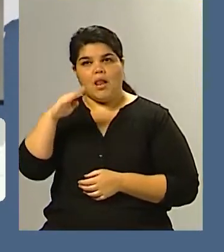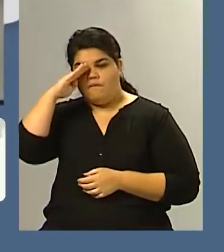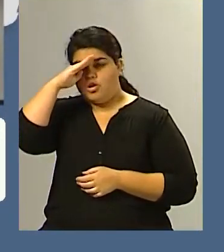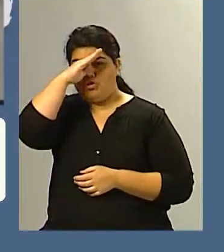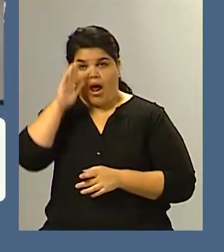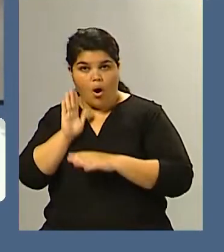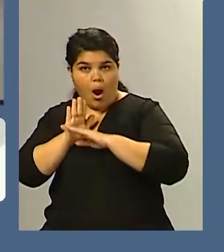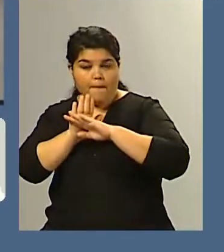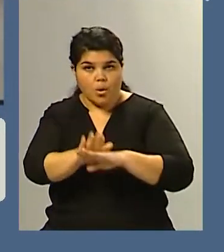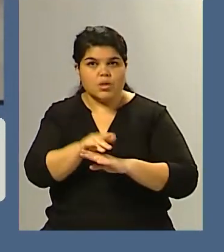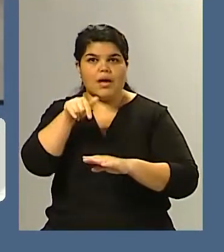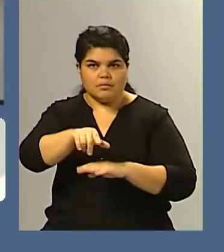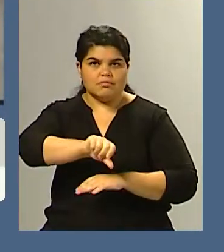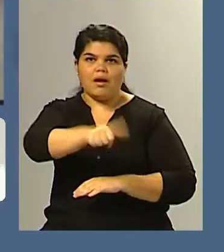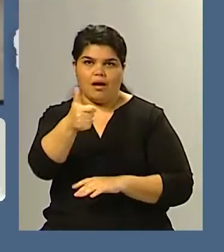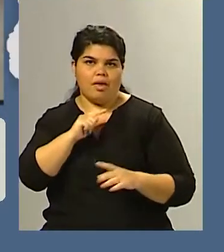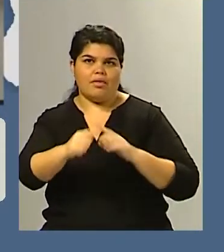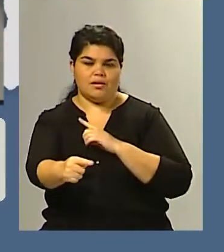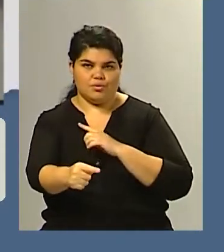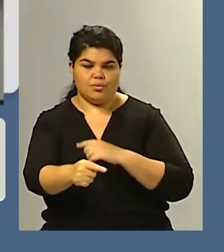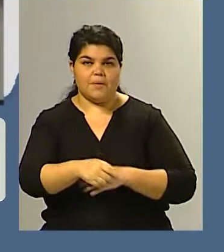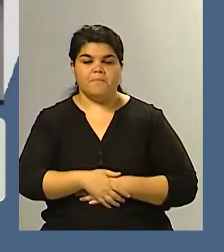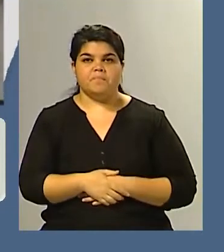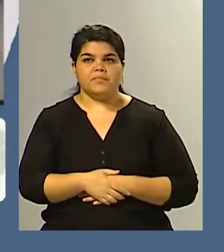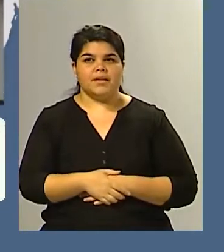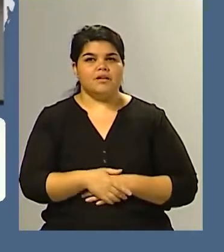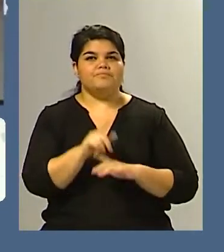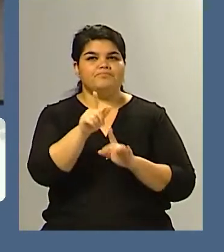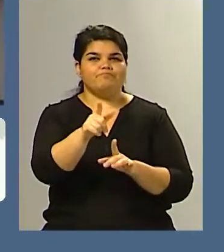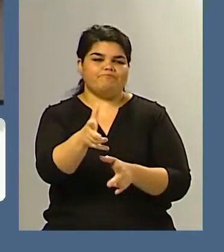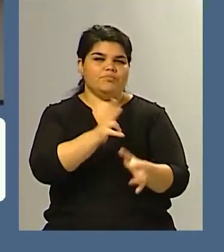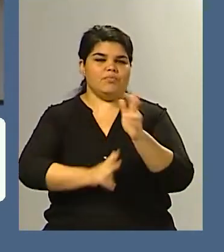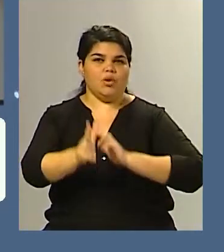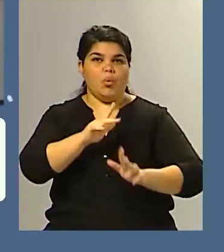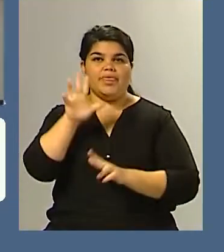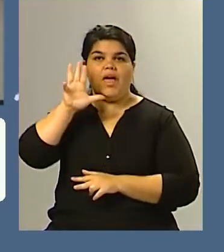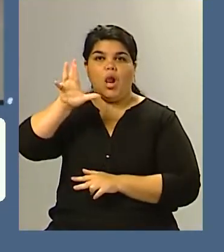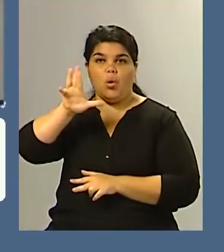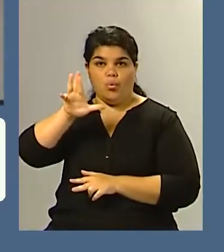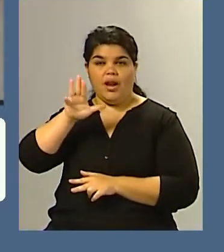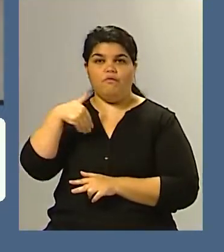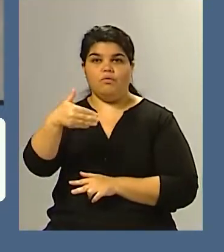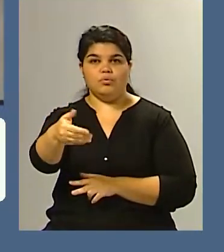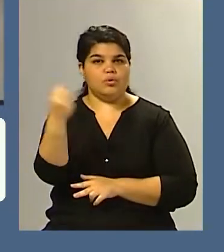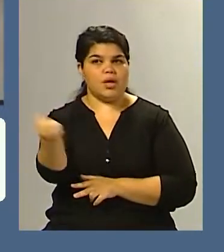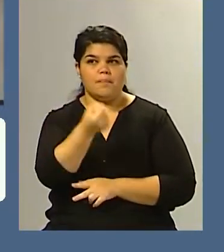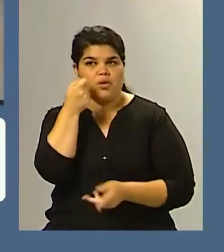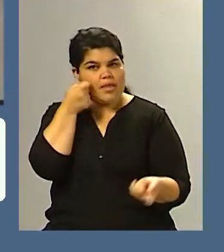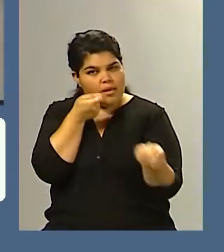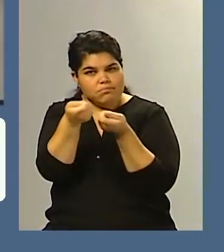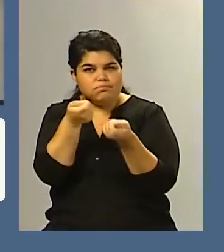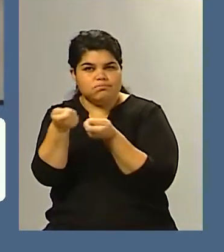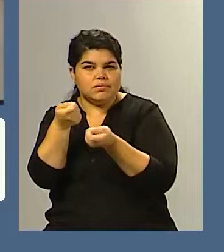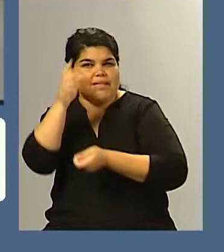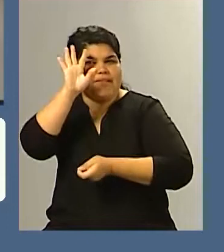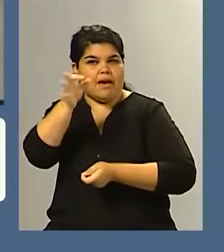Bolsonaro. Usted dice que obviamente tiene que tener cintura Lula para lo que va a ser gobernar, pensando